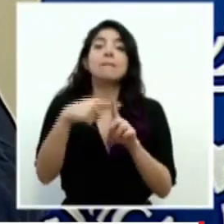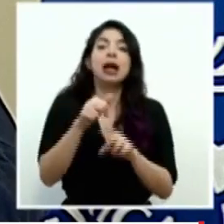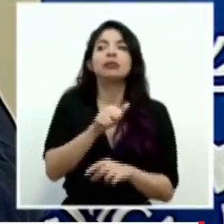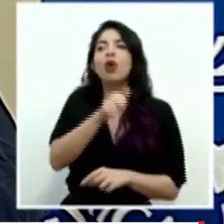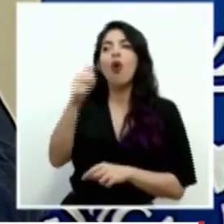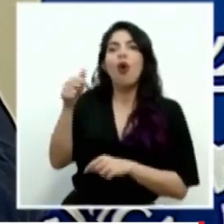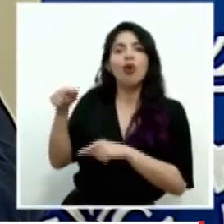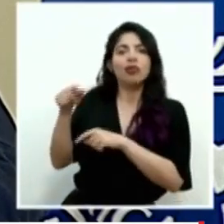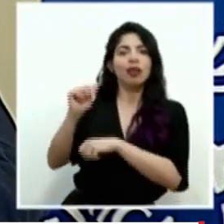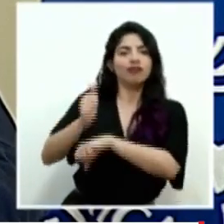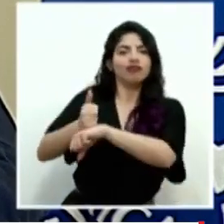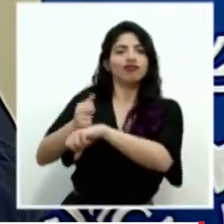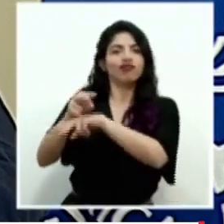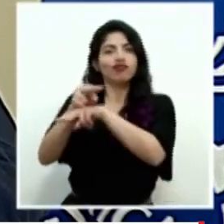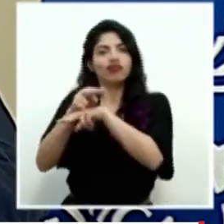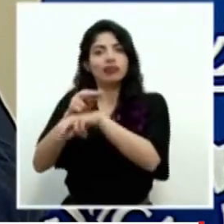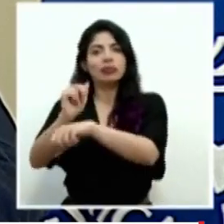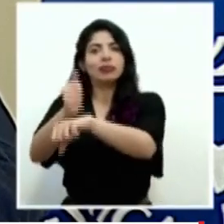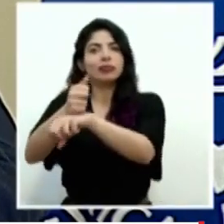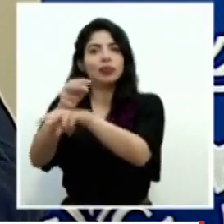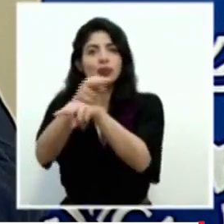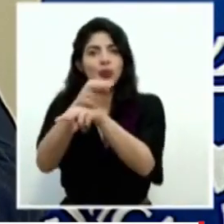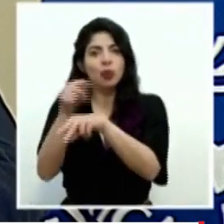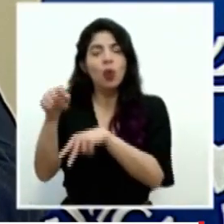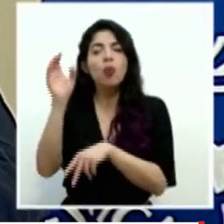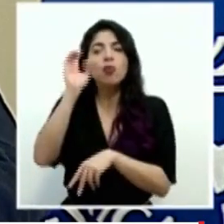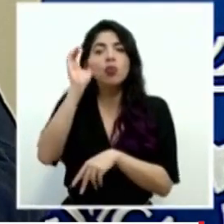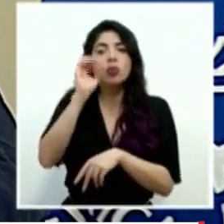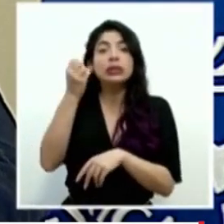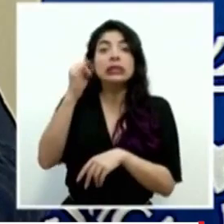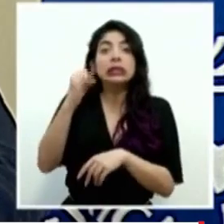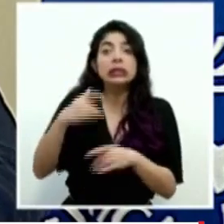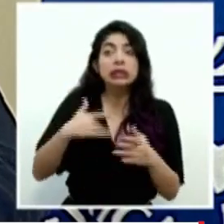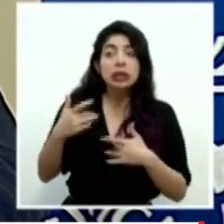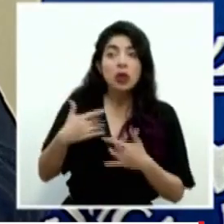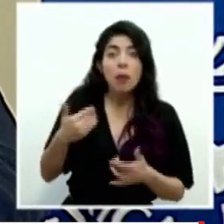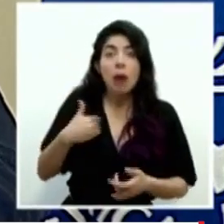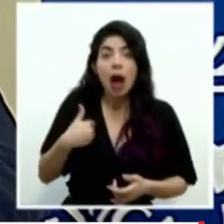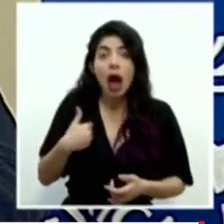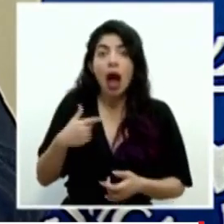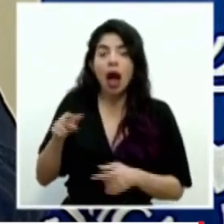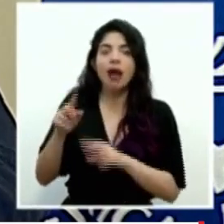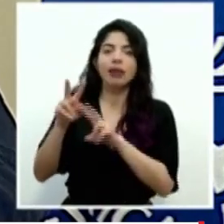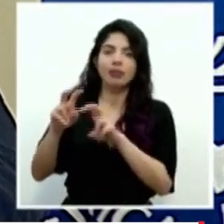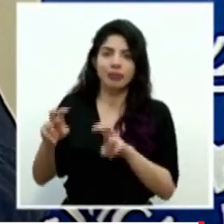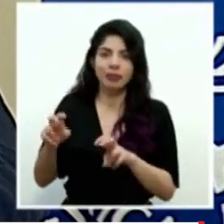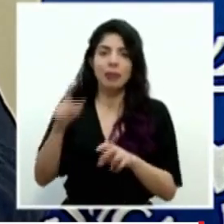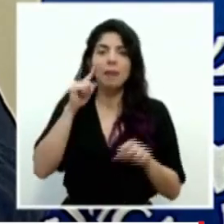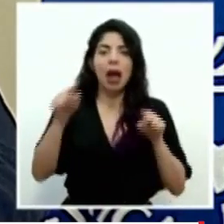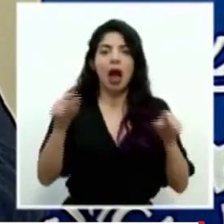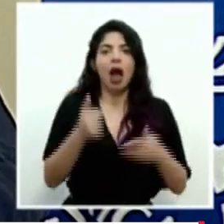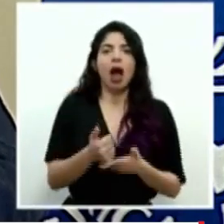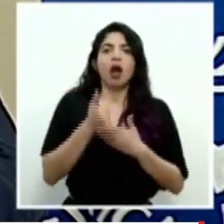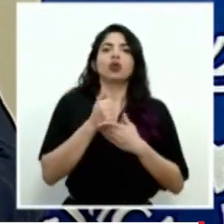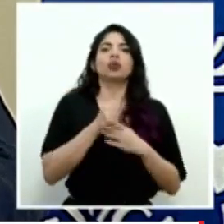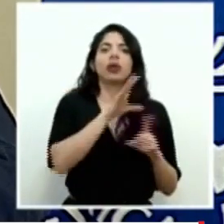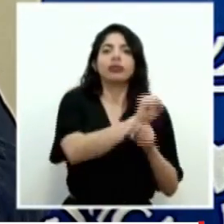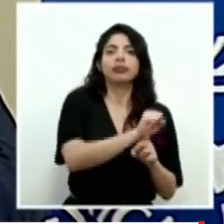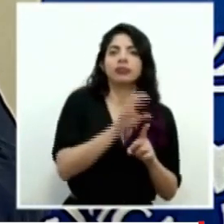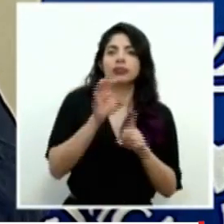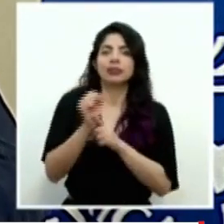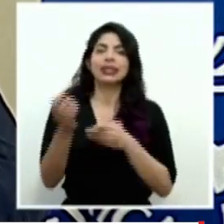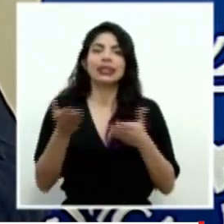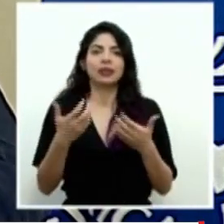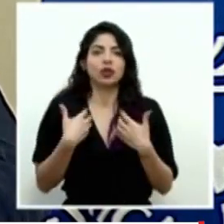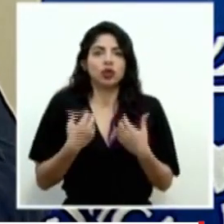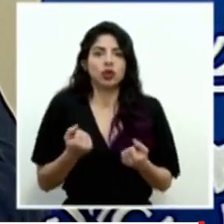normal epidemiológica, en donde estamos viendo si hay aumento de personas con síntomas o con cuadros respiratorios que se capten a través de los servicios de salud. Todo